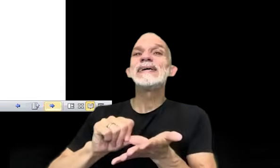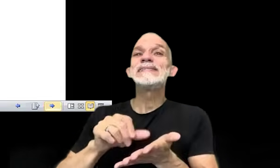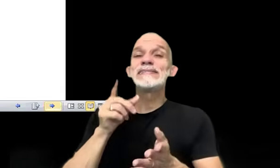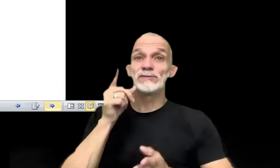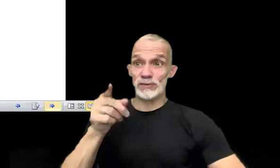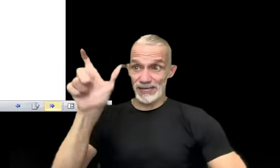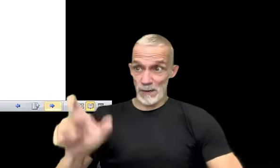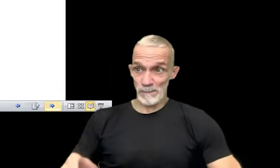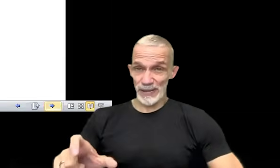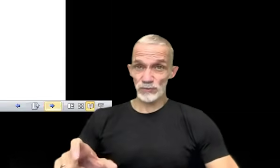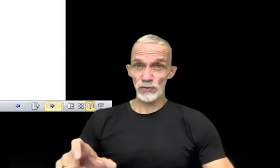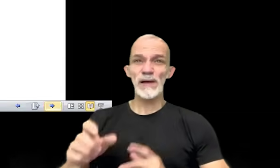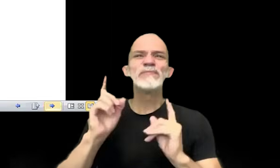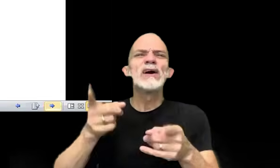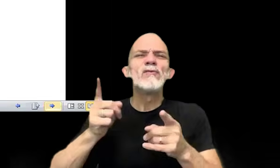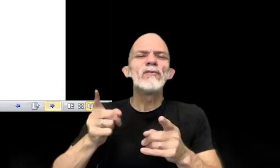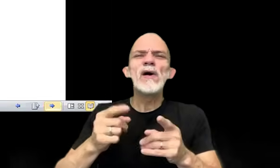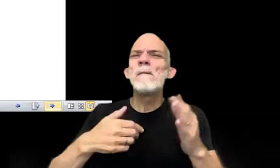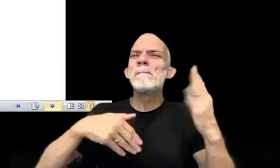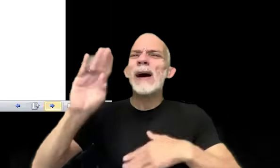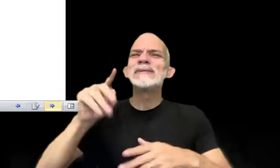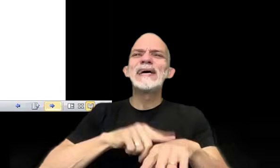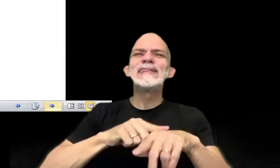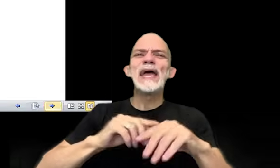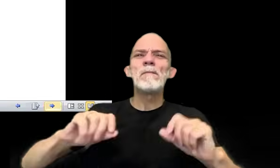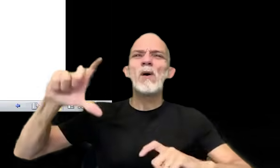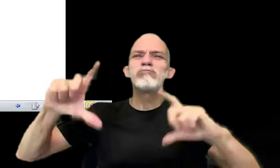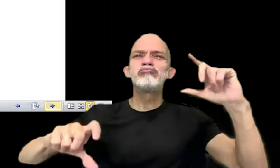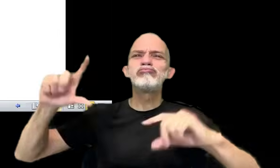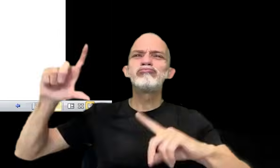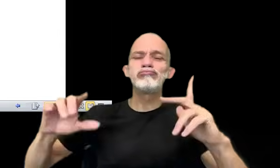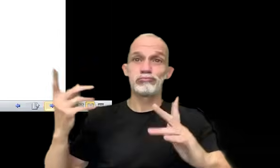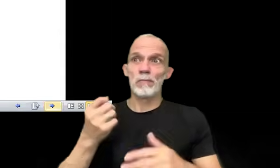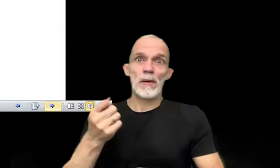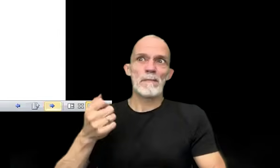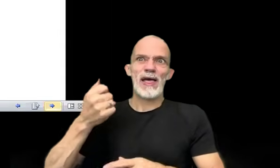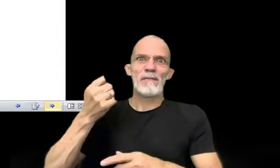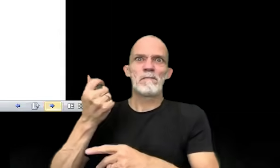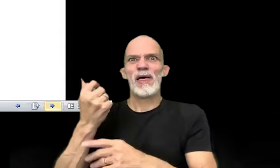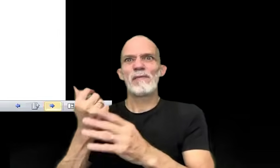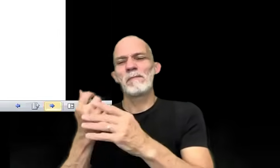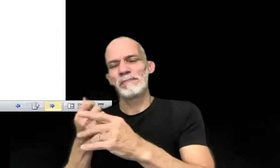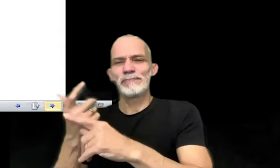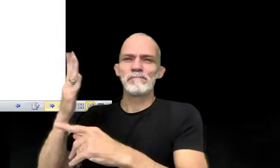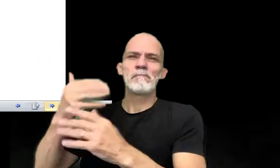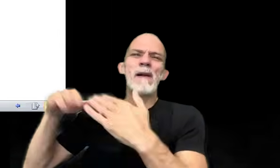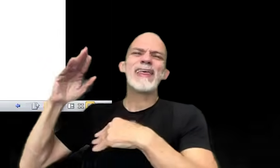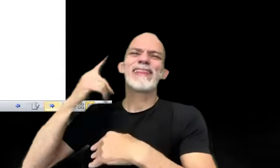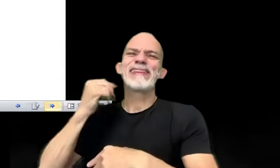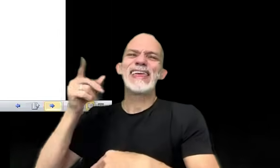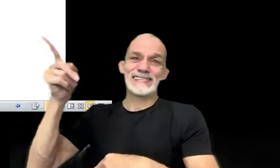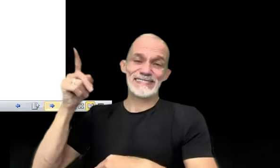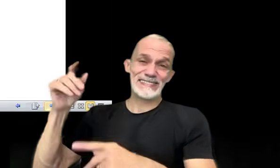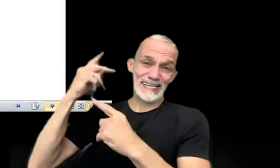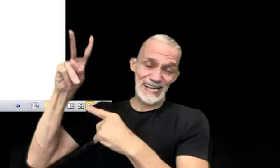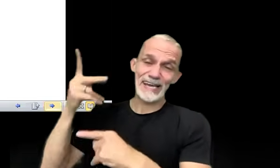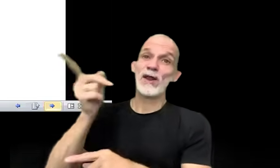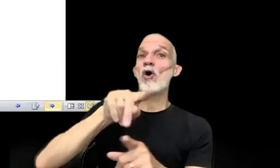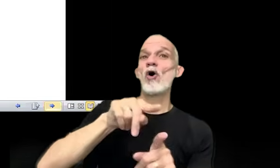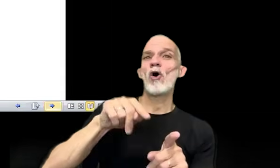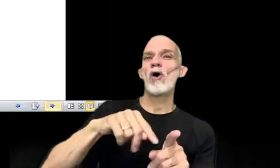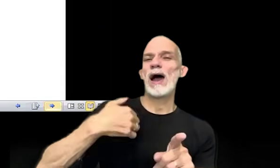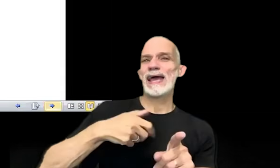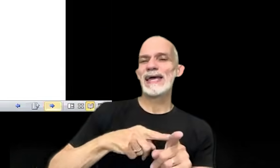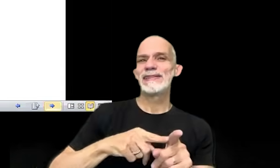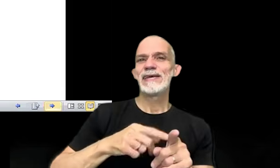donde haya permanecido la mayor cantidad de días. Si permaneció más días en Argentina, será argentino, en el